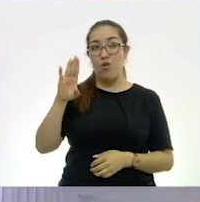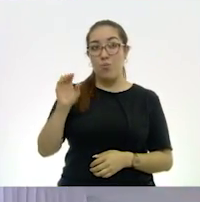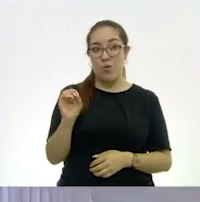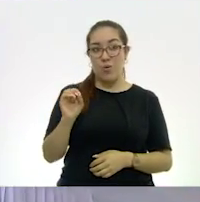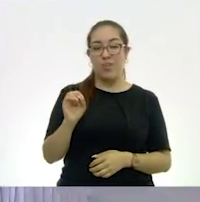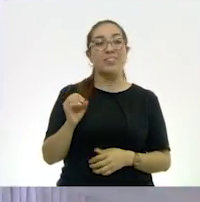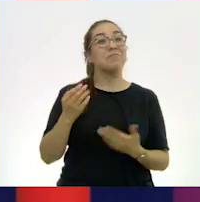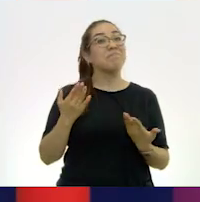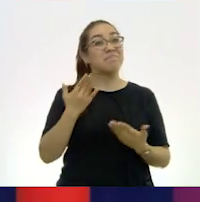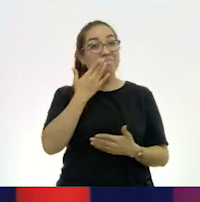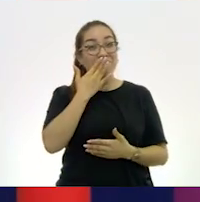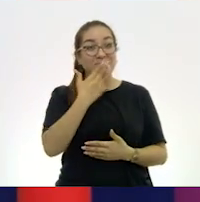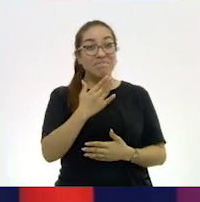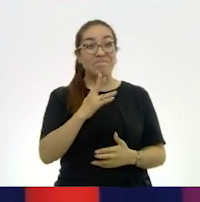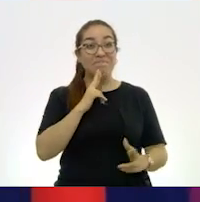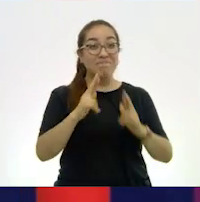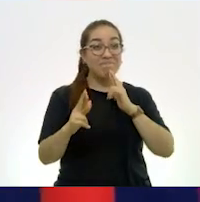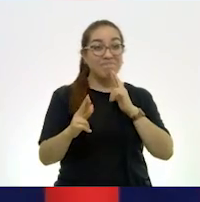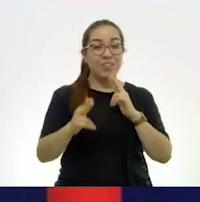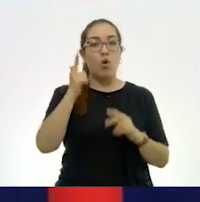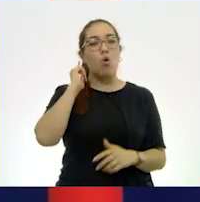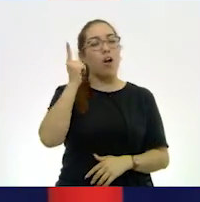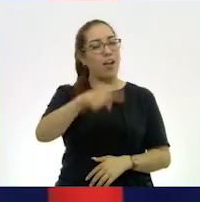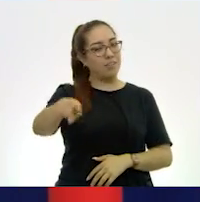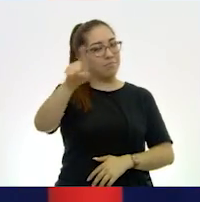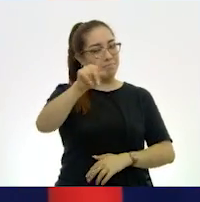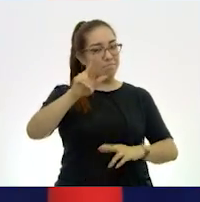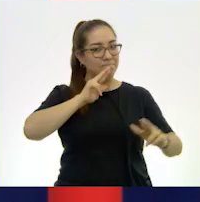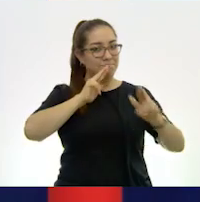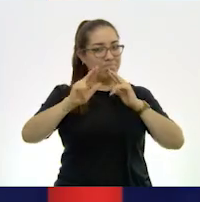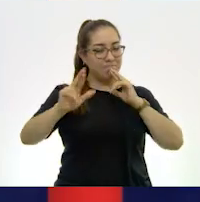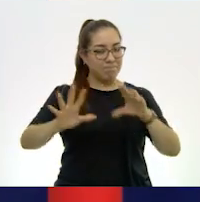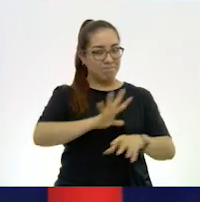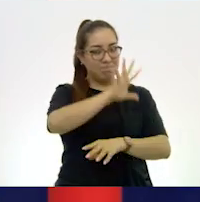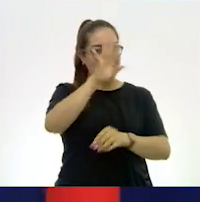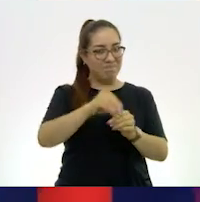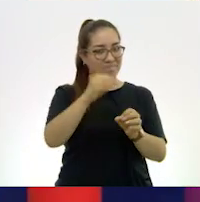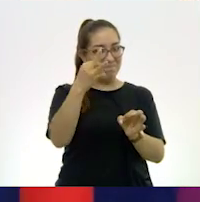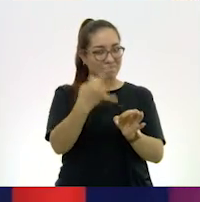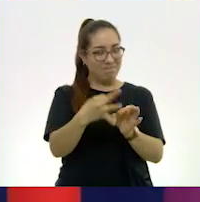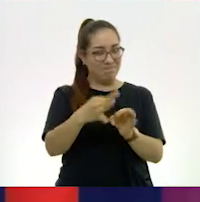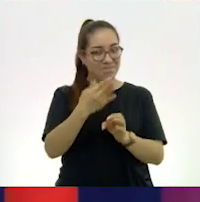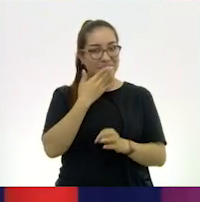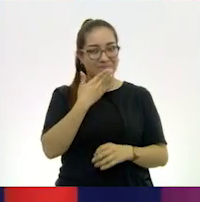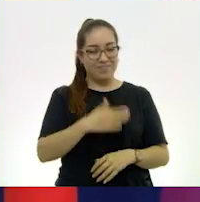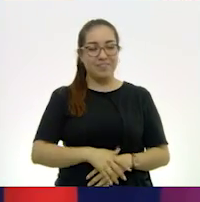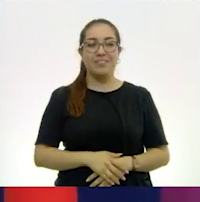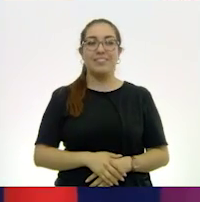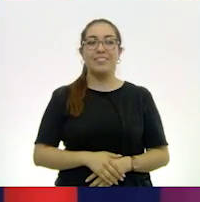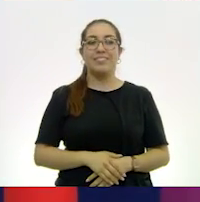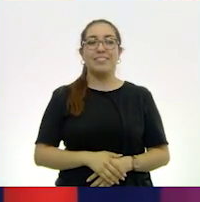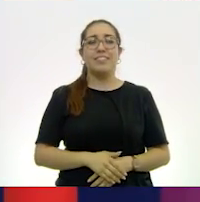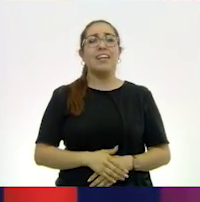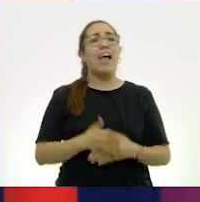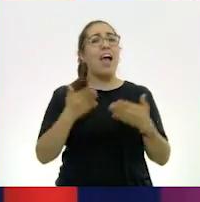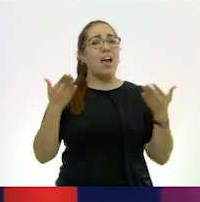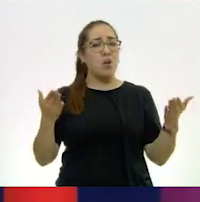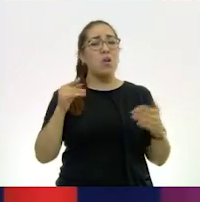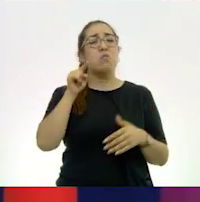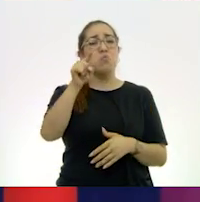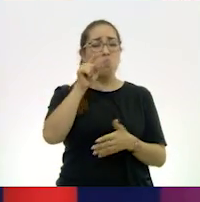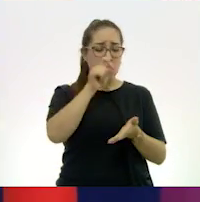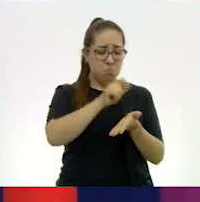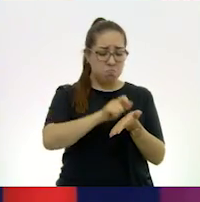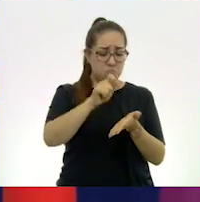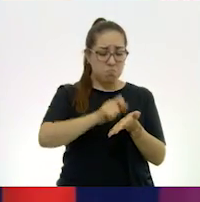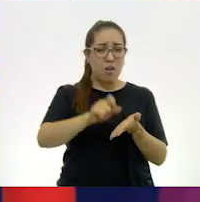Muy bien, Aníbal. Espero hayas contestado la mayoría de las adivinanzas. Ahora escribe, ¿qué